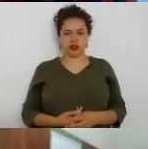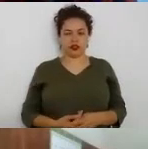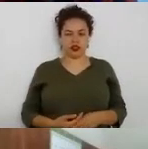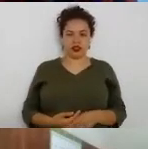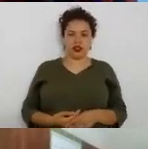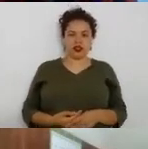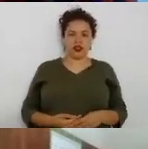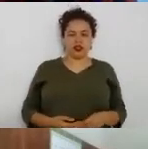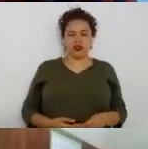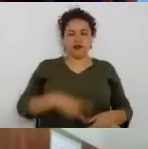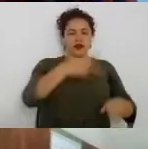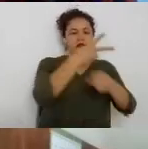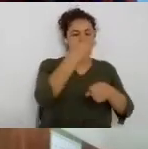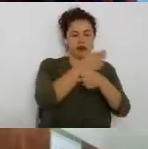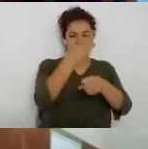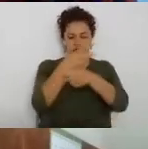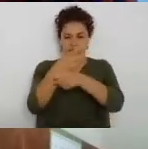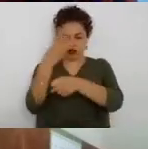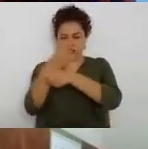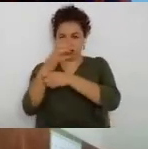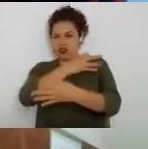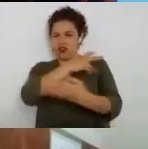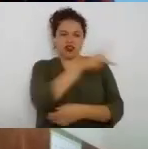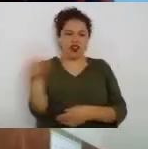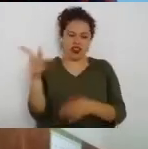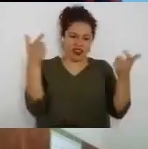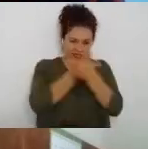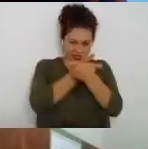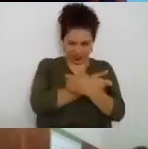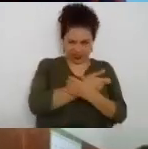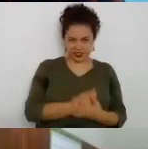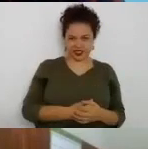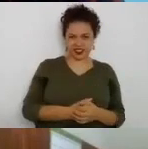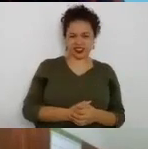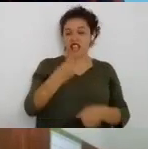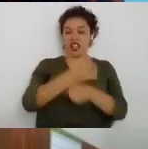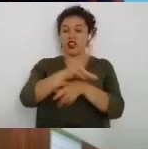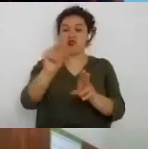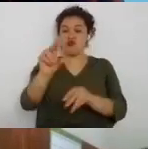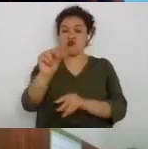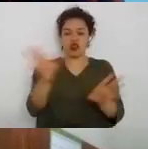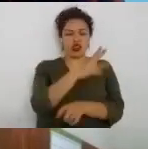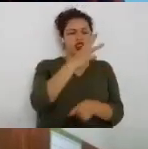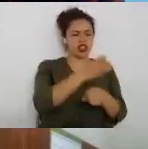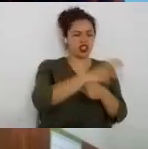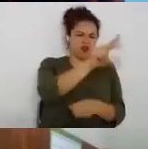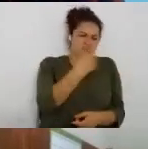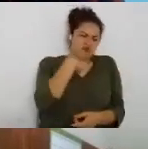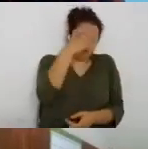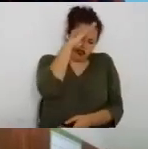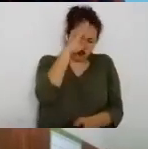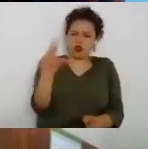y primer Primero, grado. segundo, tercero y todas. Aquí No, traemos tercero un... no. Tercero no. Yo digo que tercero no.